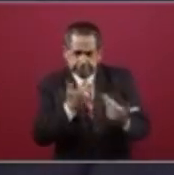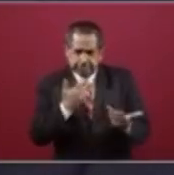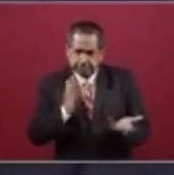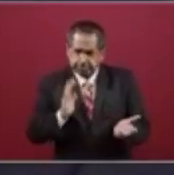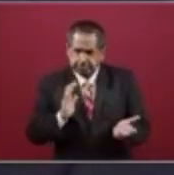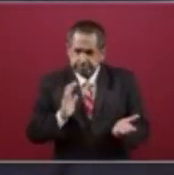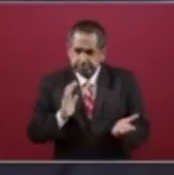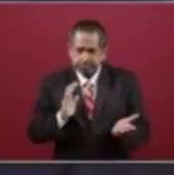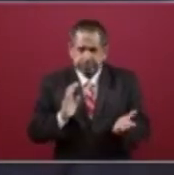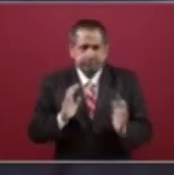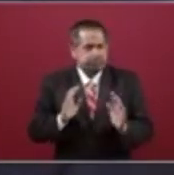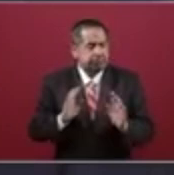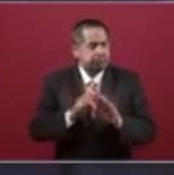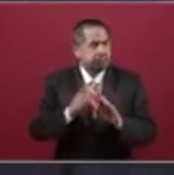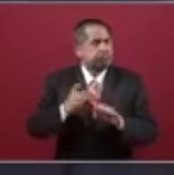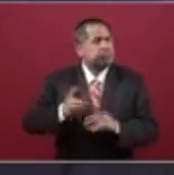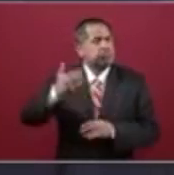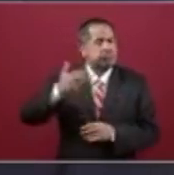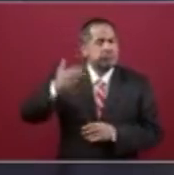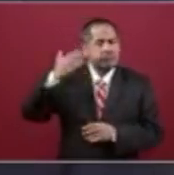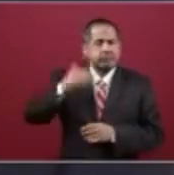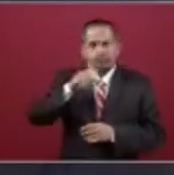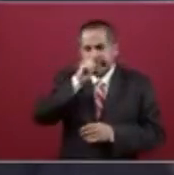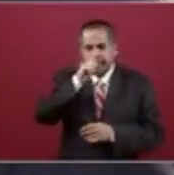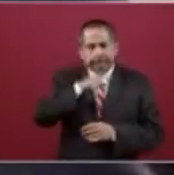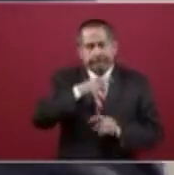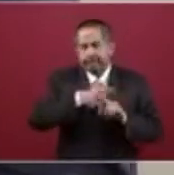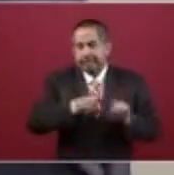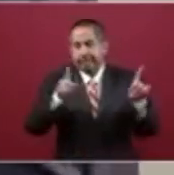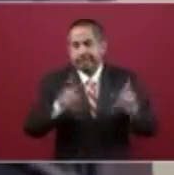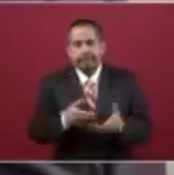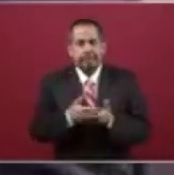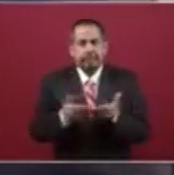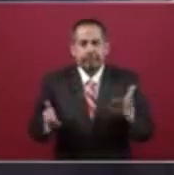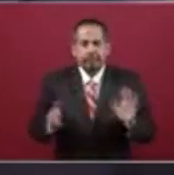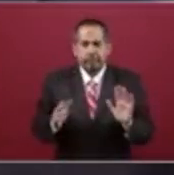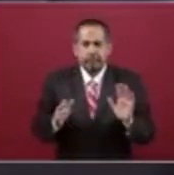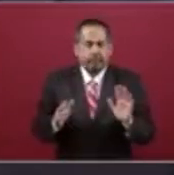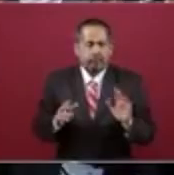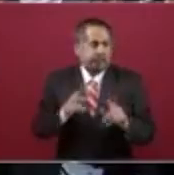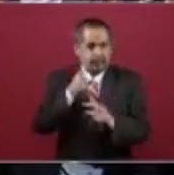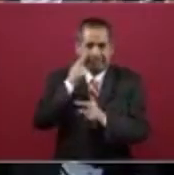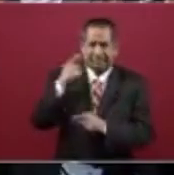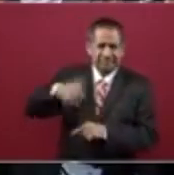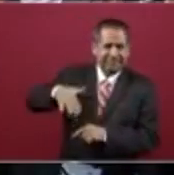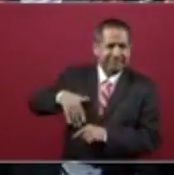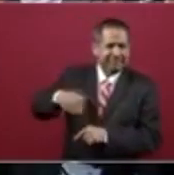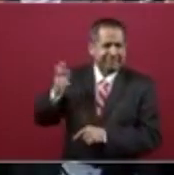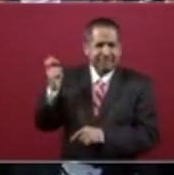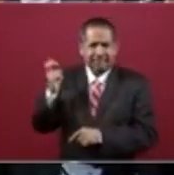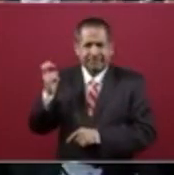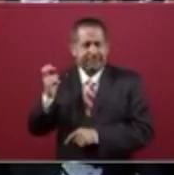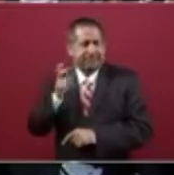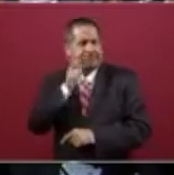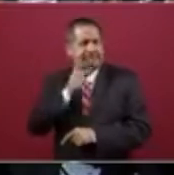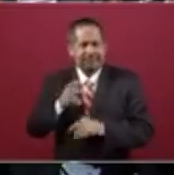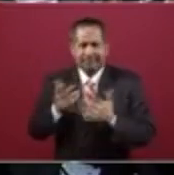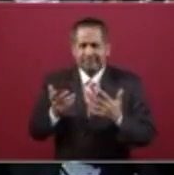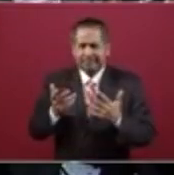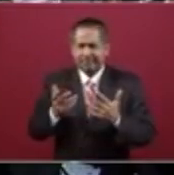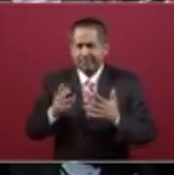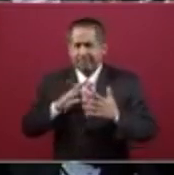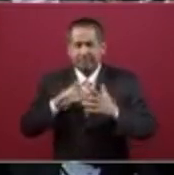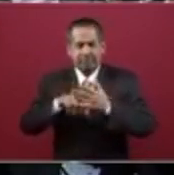Todo eso se dio en otras condiciones. Aquí lo estamos viendo en el caso de Pemex. Se están